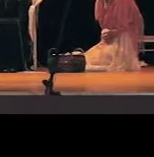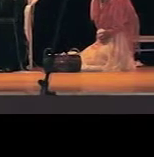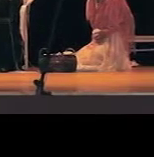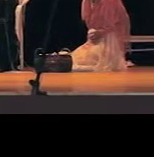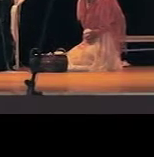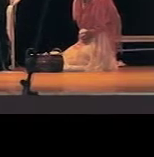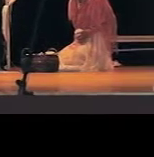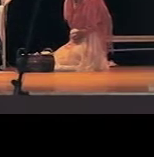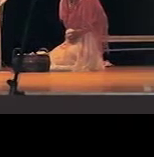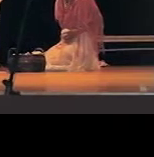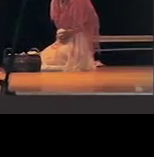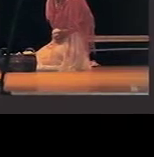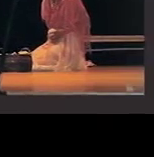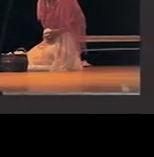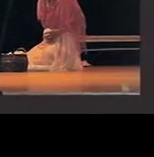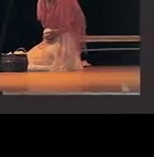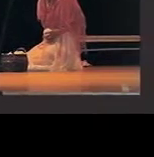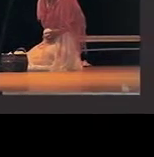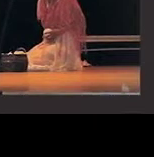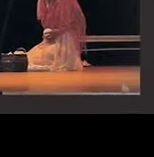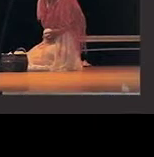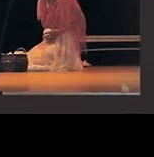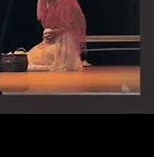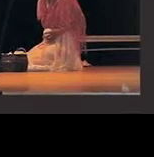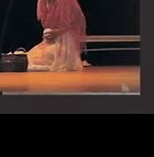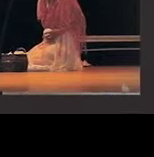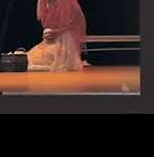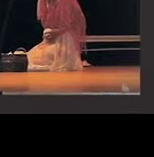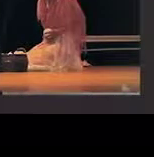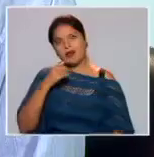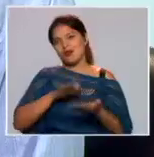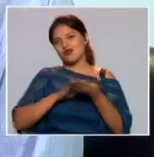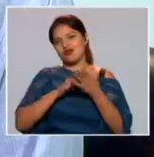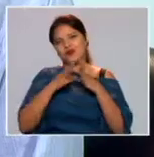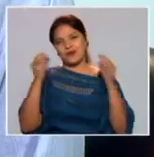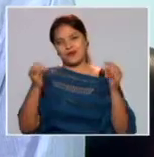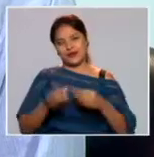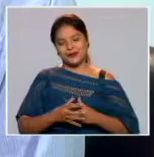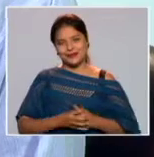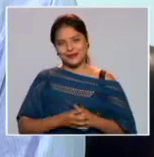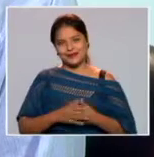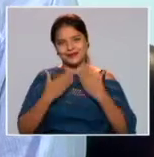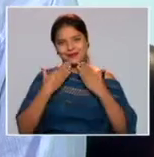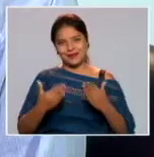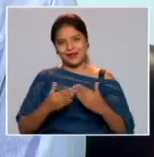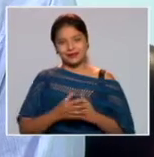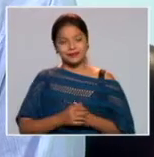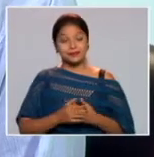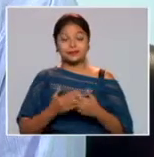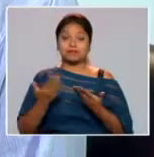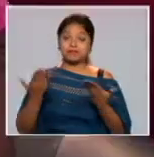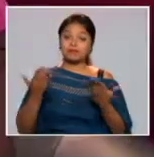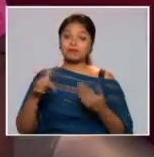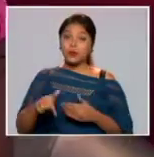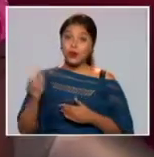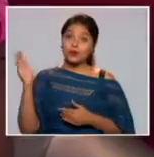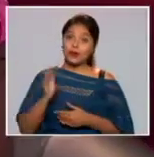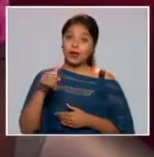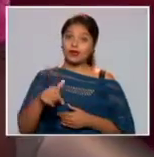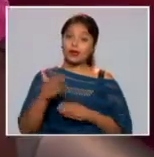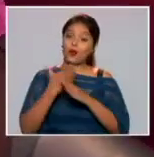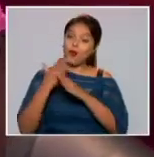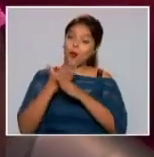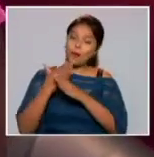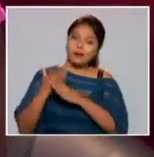artes Es lo mejor que hay en el mundo es la solución para todos gracias Bueno Quiero agradecer que el día de hoy hayan estado con nosotros